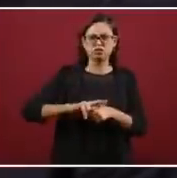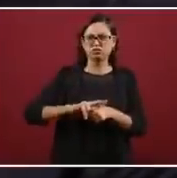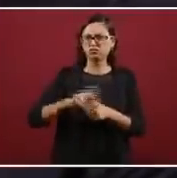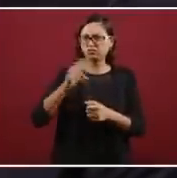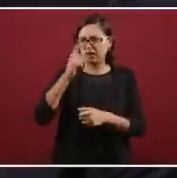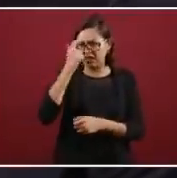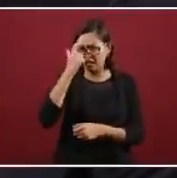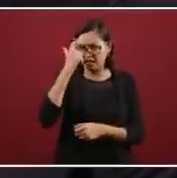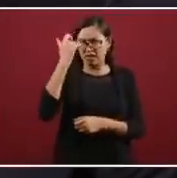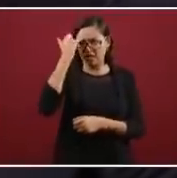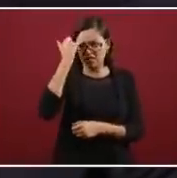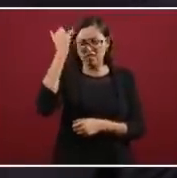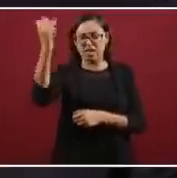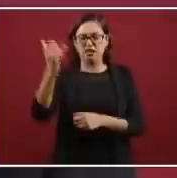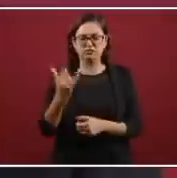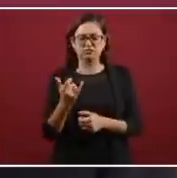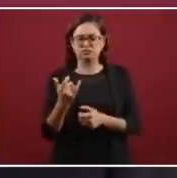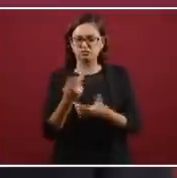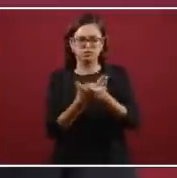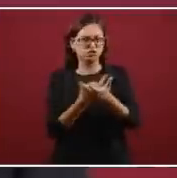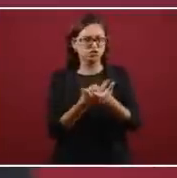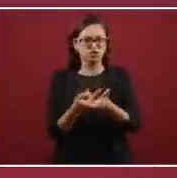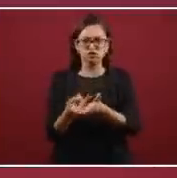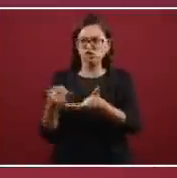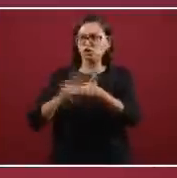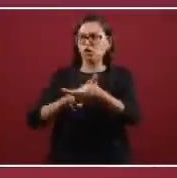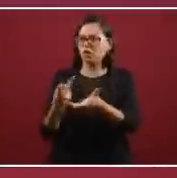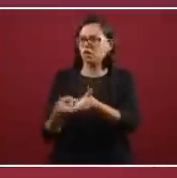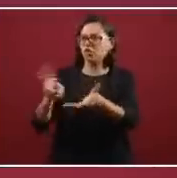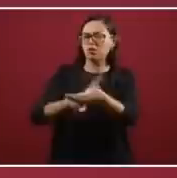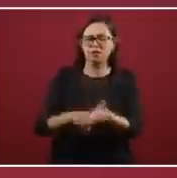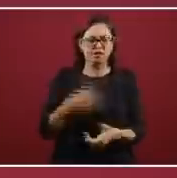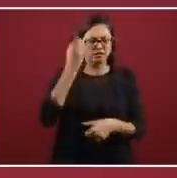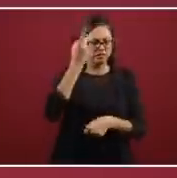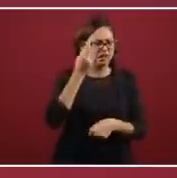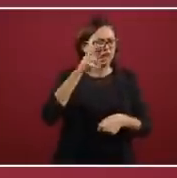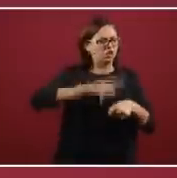Entonces, si hay un director adjunto, ¿qué va a hacer el director?